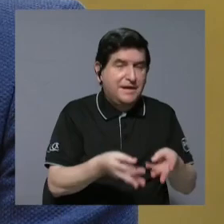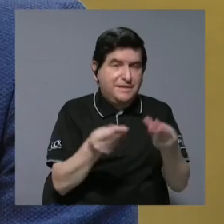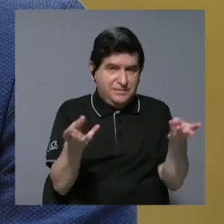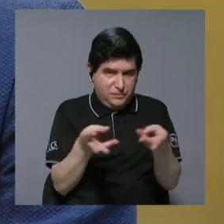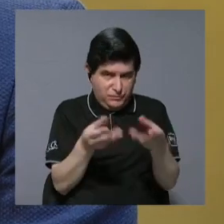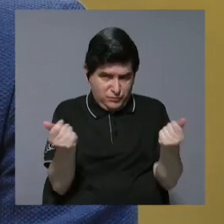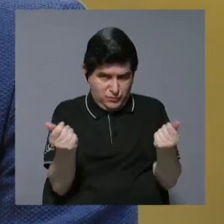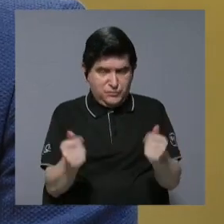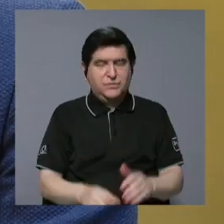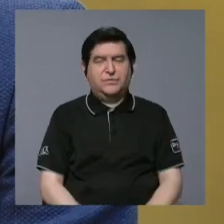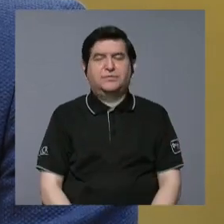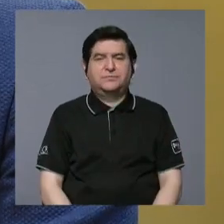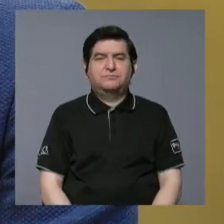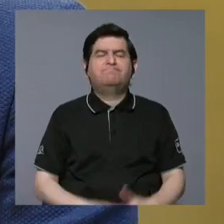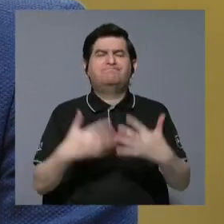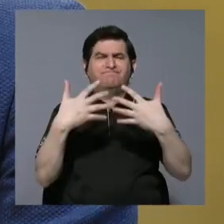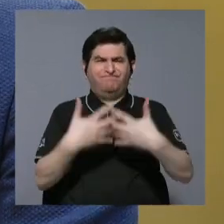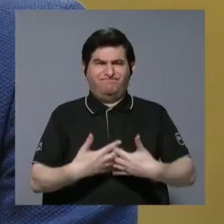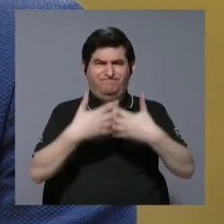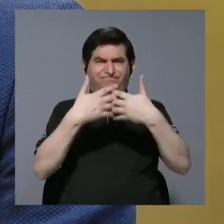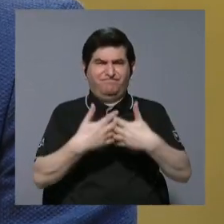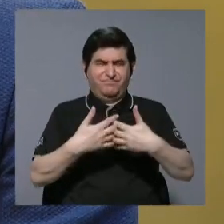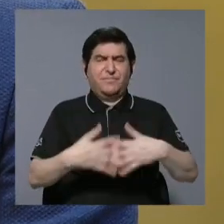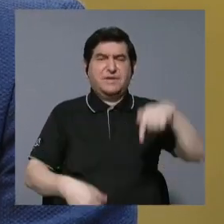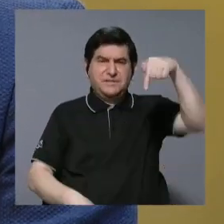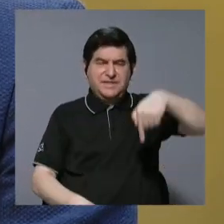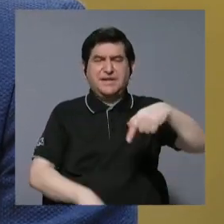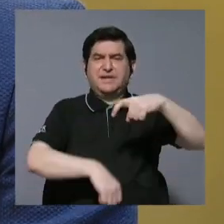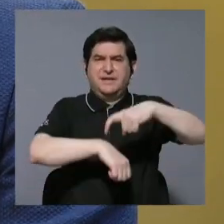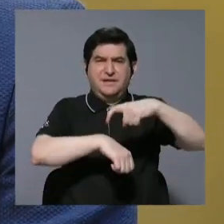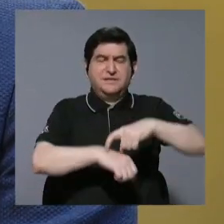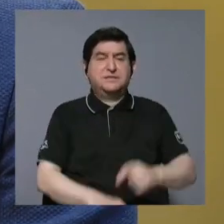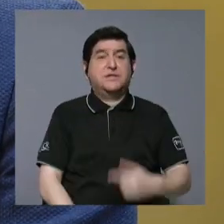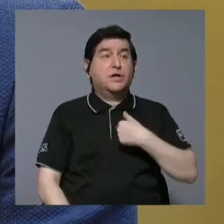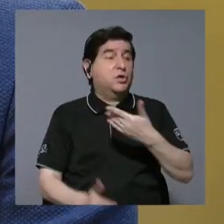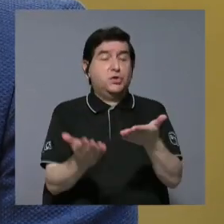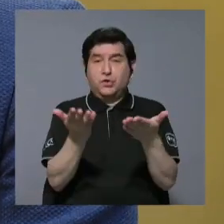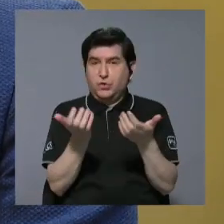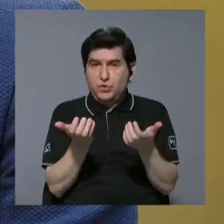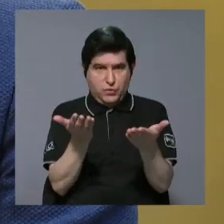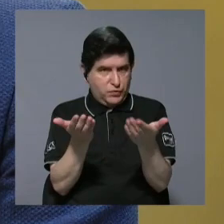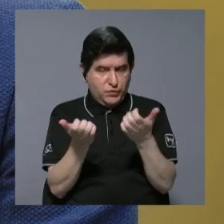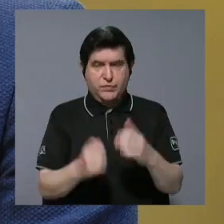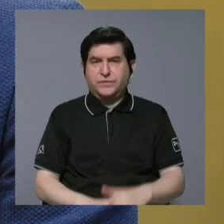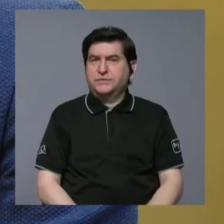productividad. Por eso es que las empresas hoy en día, y no quisiera también